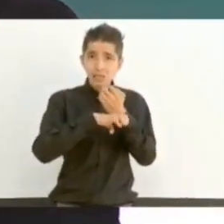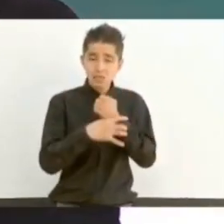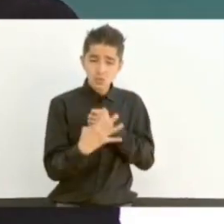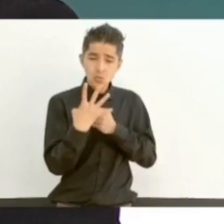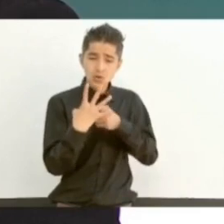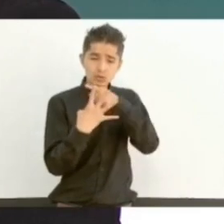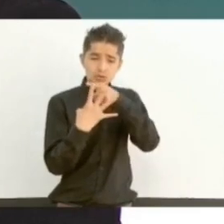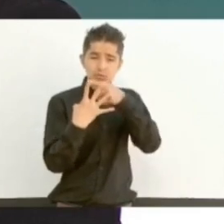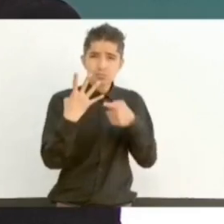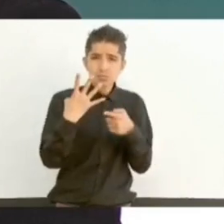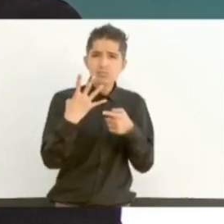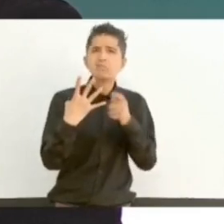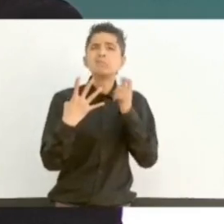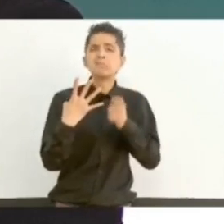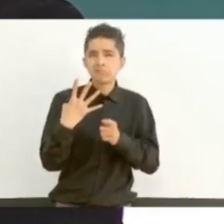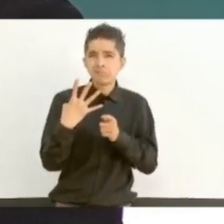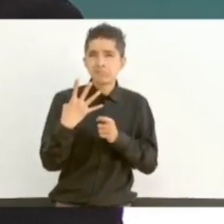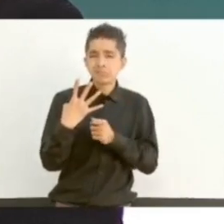donde